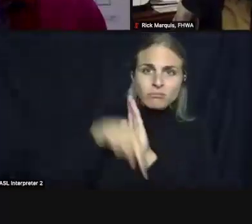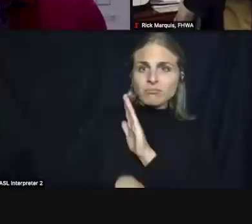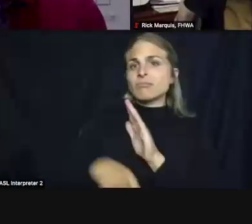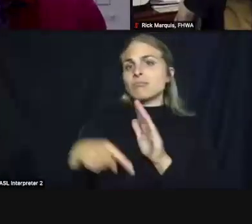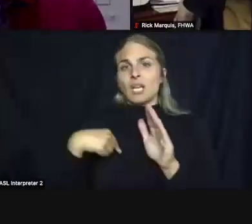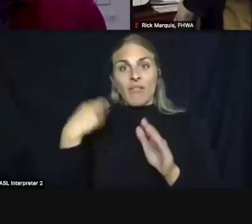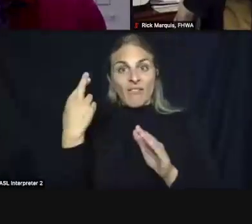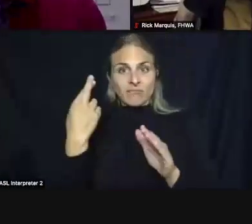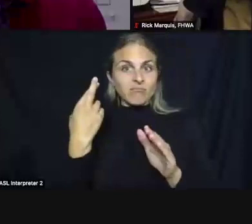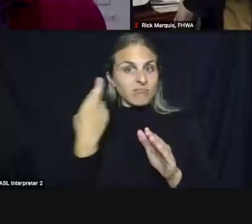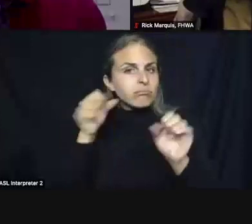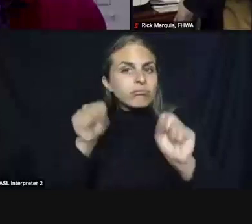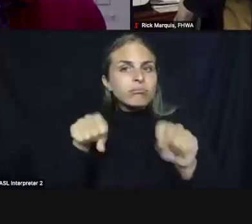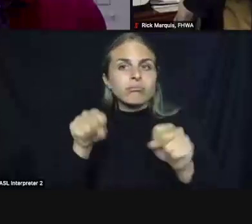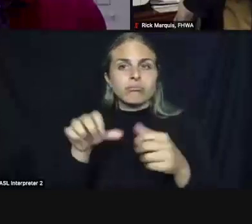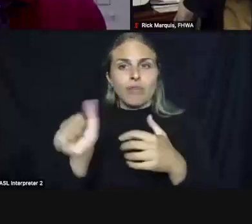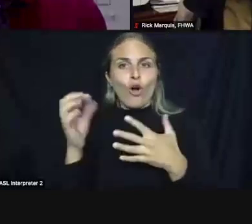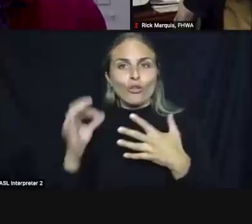completo de